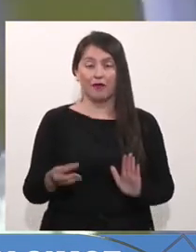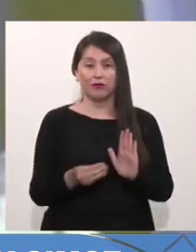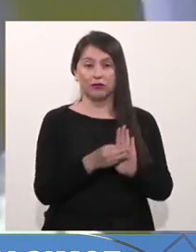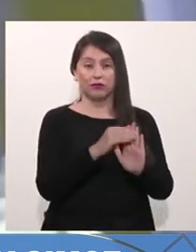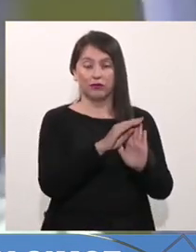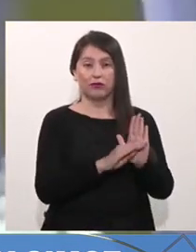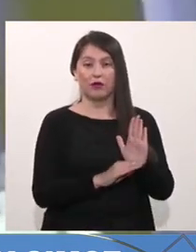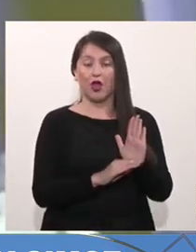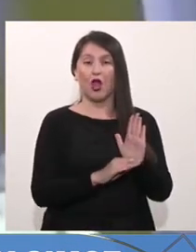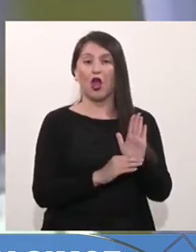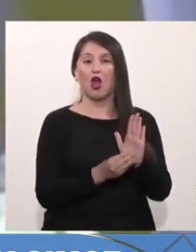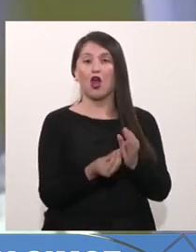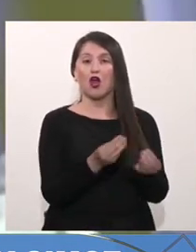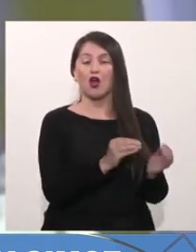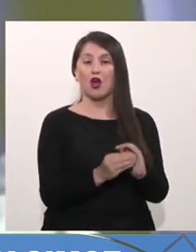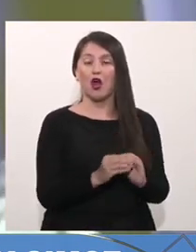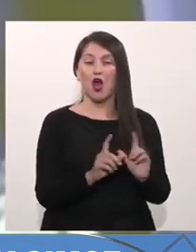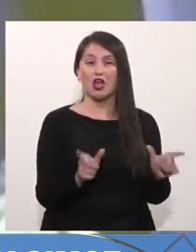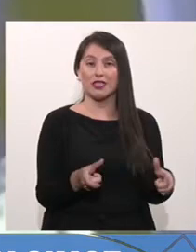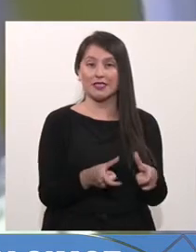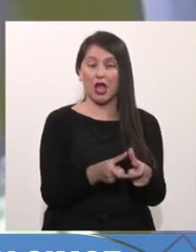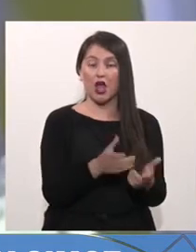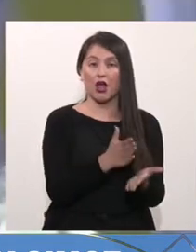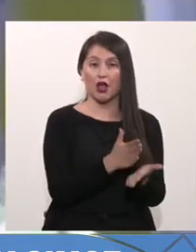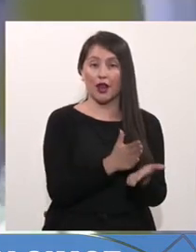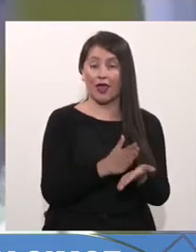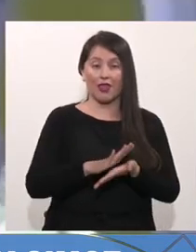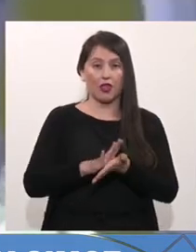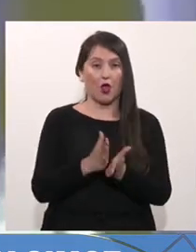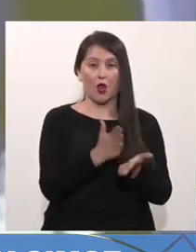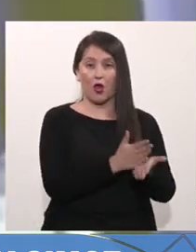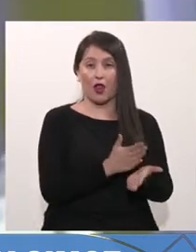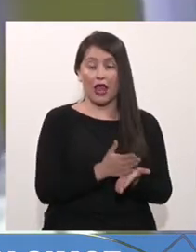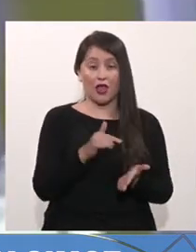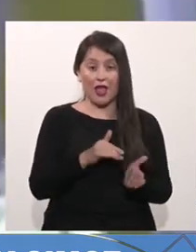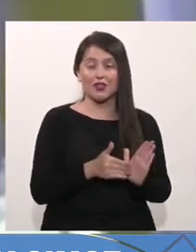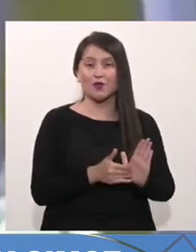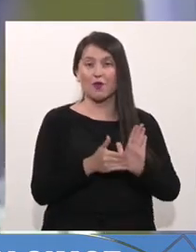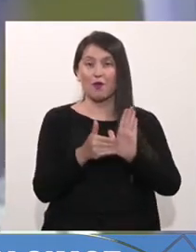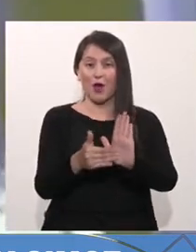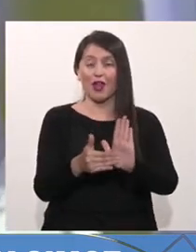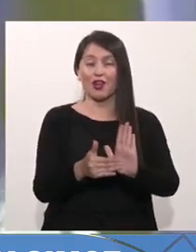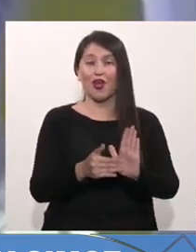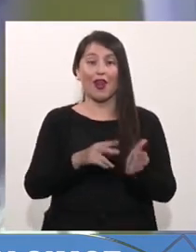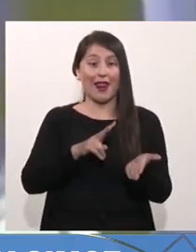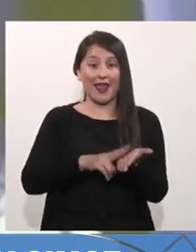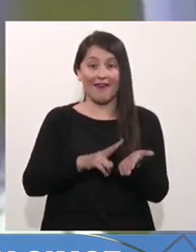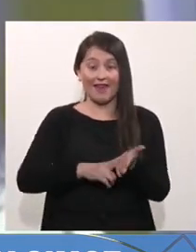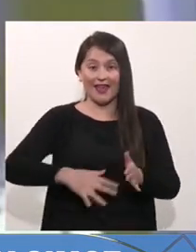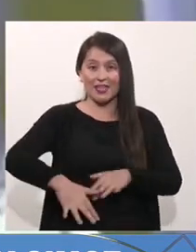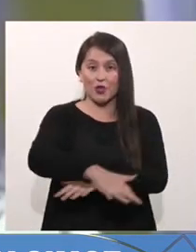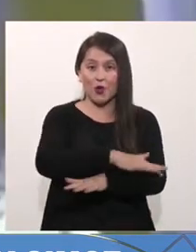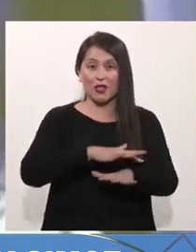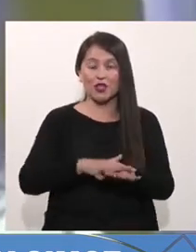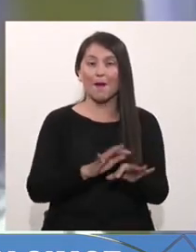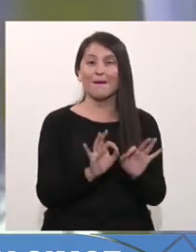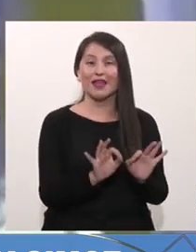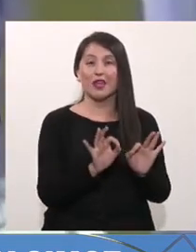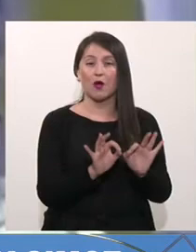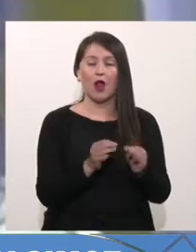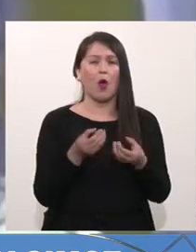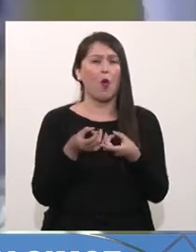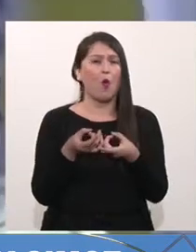registros del propio consejo escolar de cada establecimiento. Nos parece que eso refleja claramente la realidad particular que puede estar